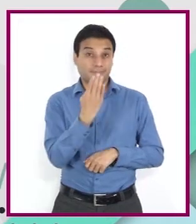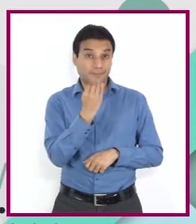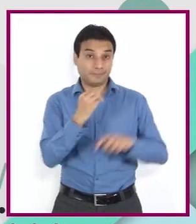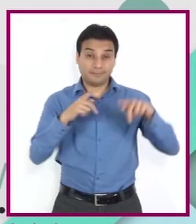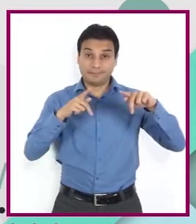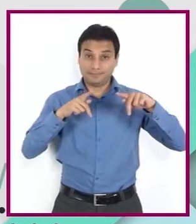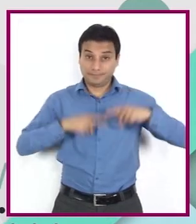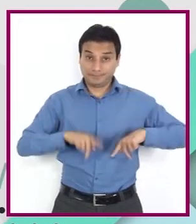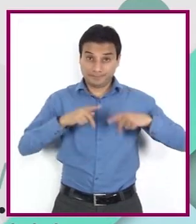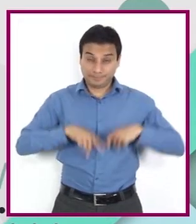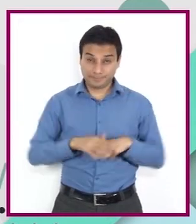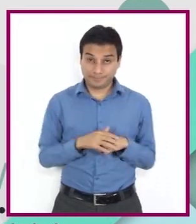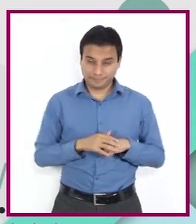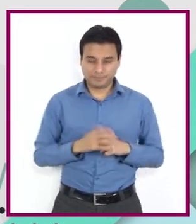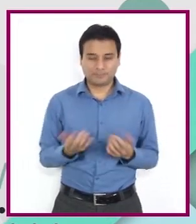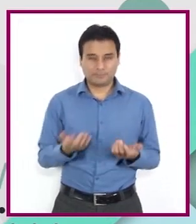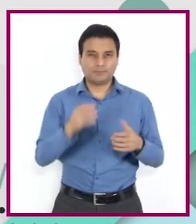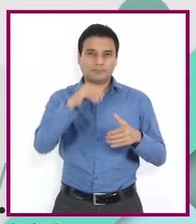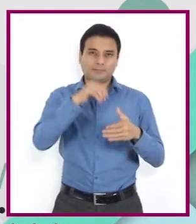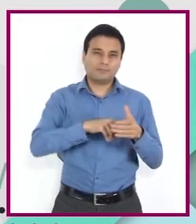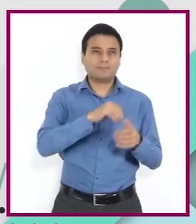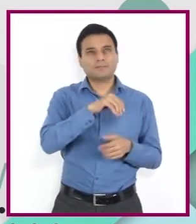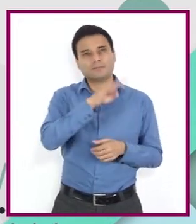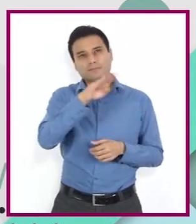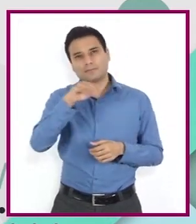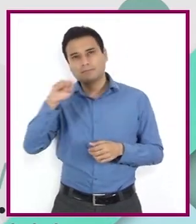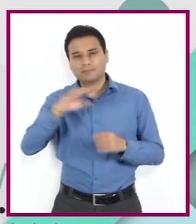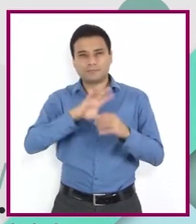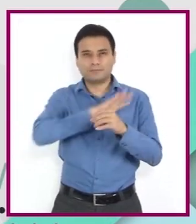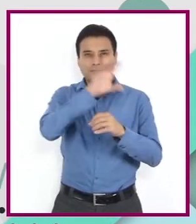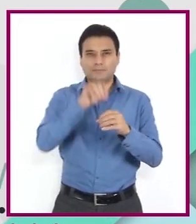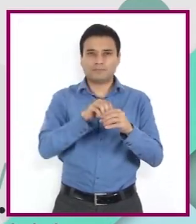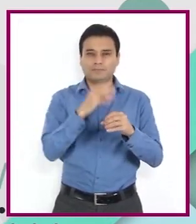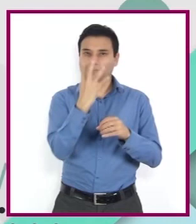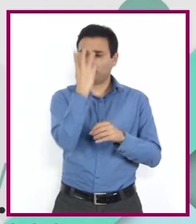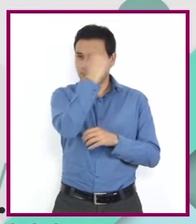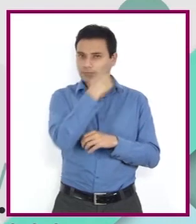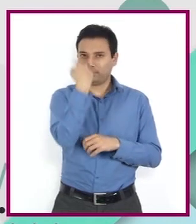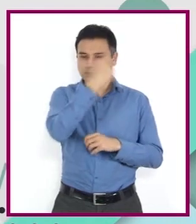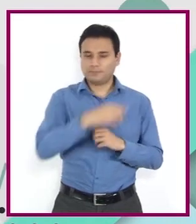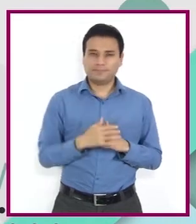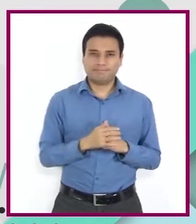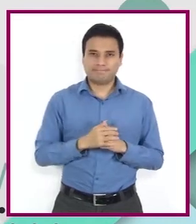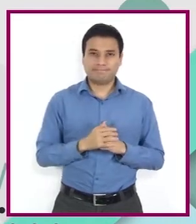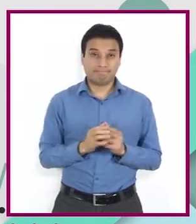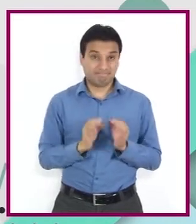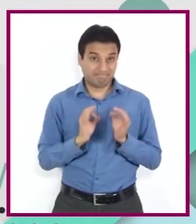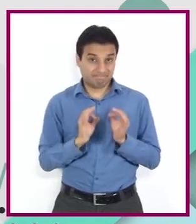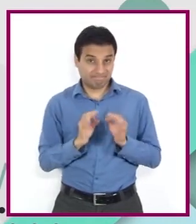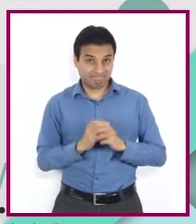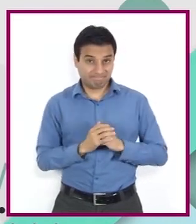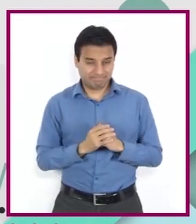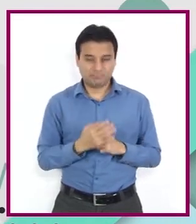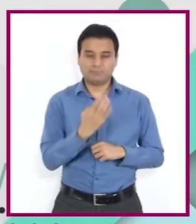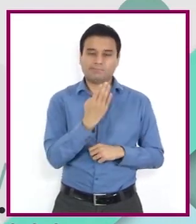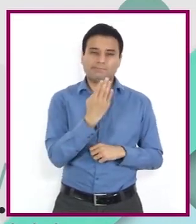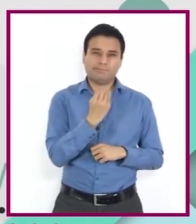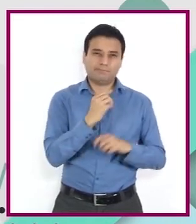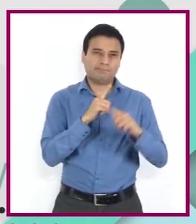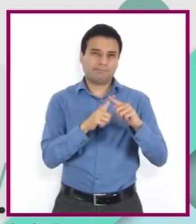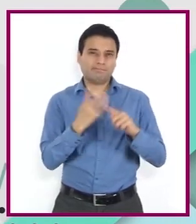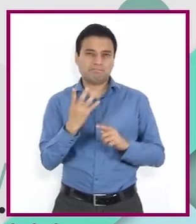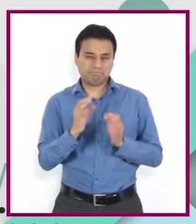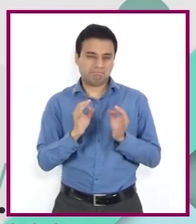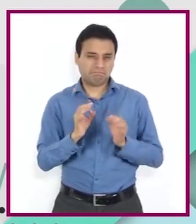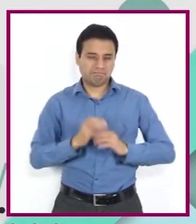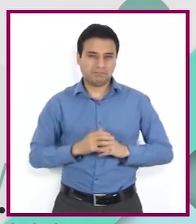personas para pintar el muro en 4 horas, ya tenemos la primera relación, que es 9 por 4. La